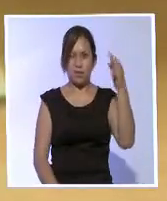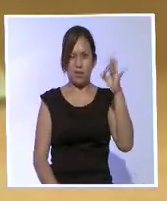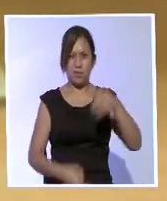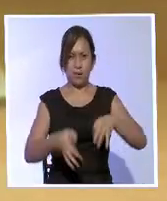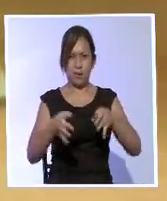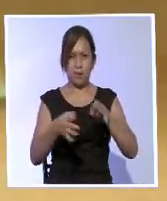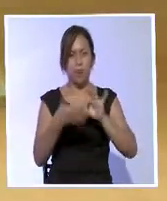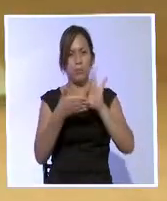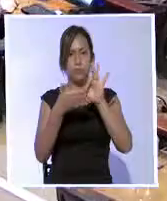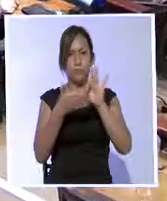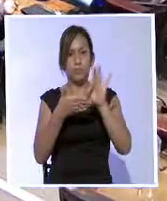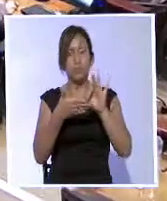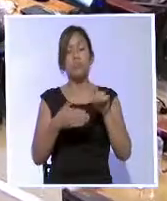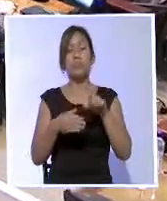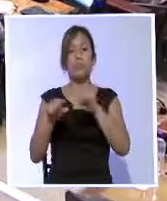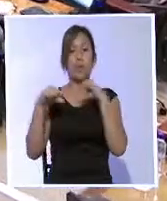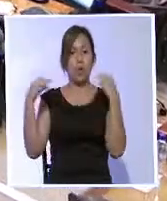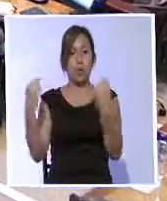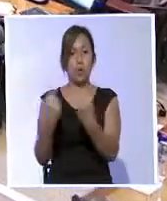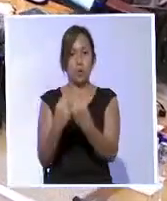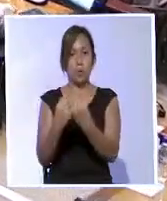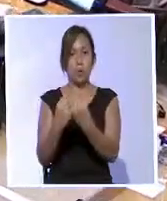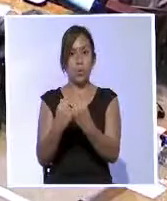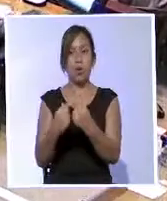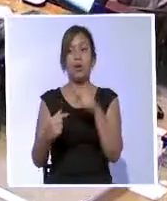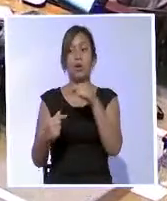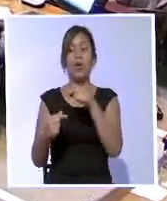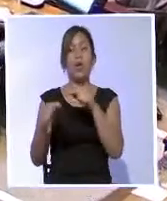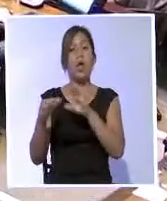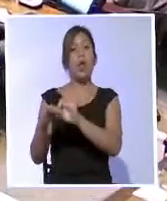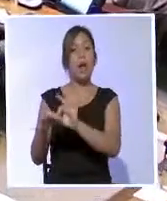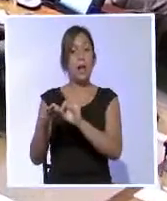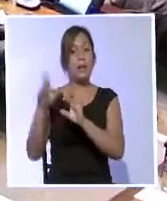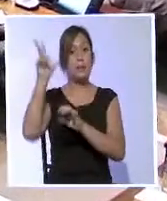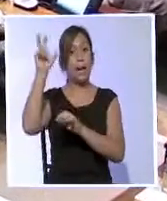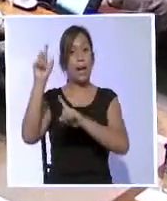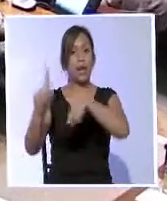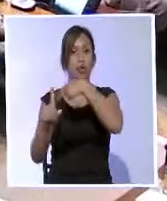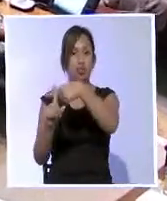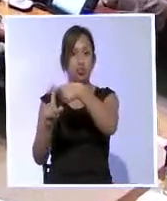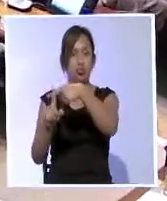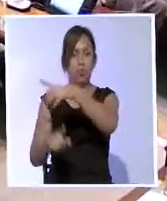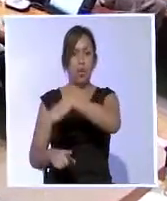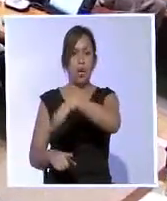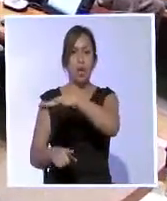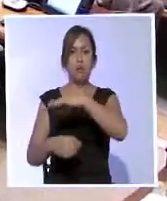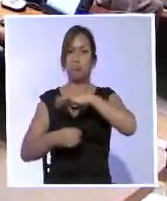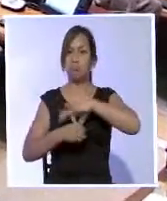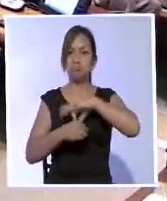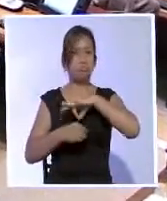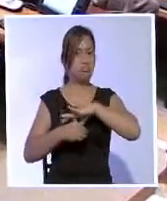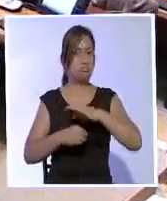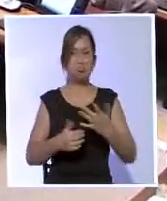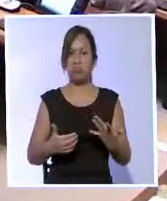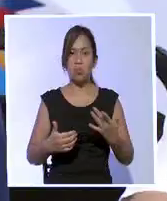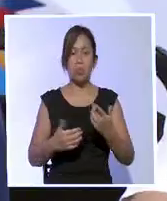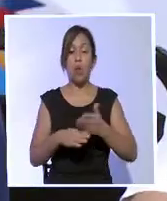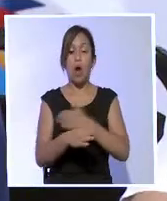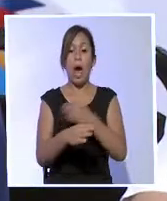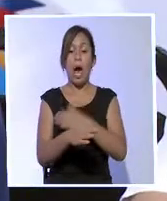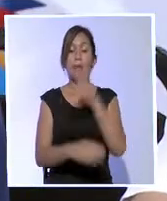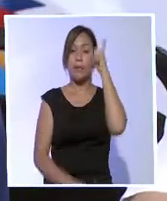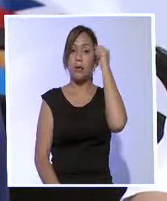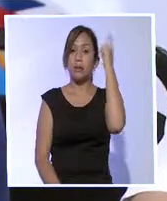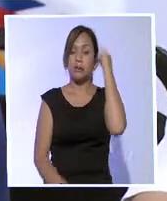ese día el bloque legislativo de la hasta entonces alianza creó suma no voto como lo había anunciado guillermo lazo